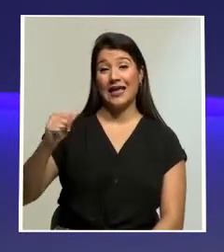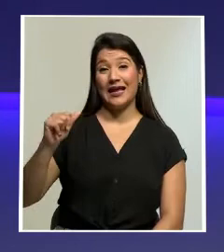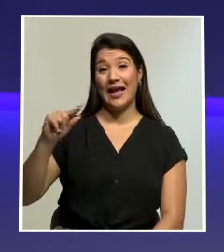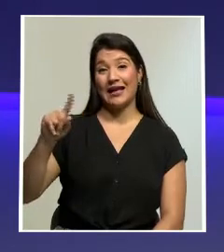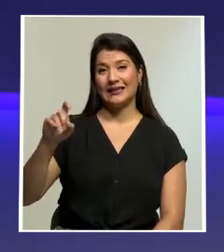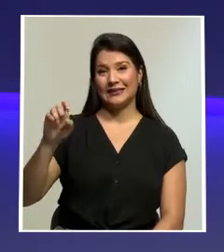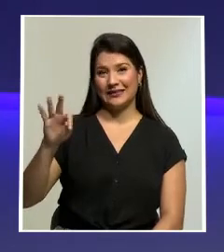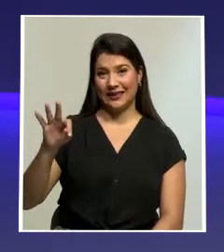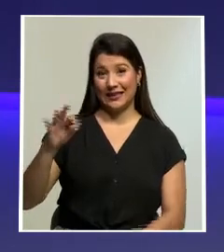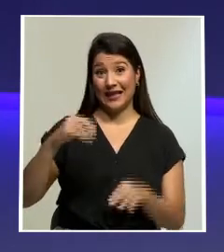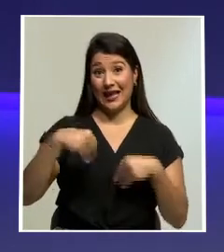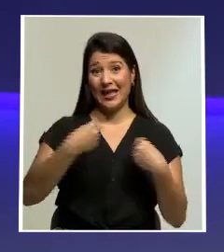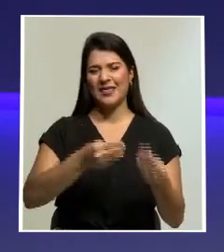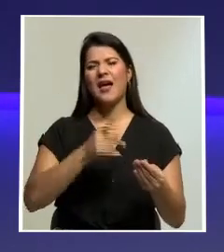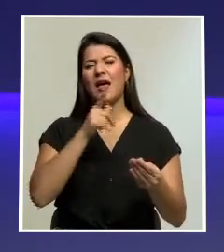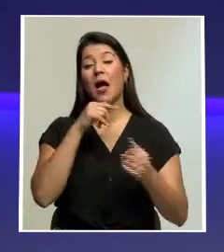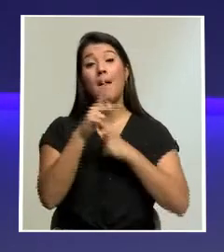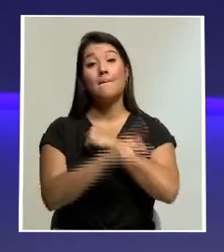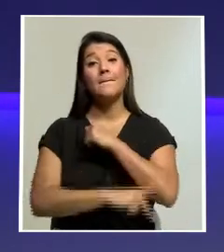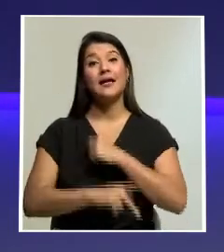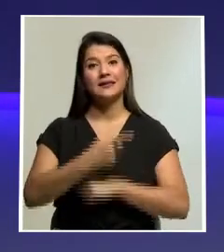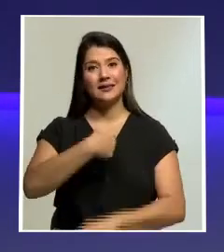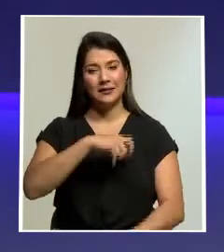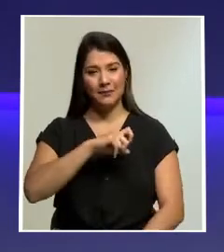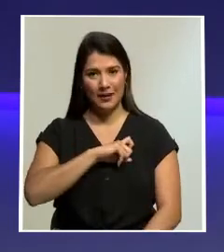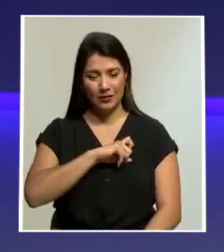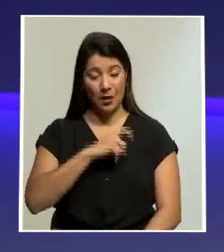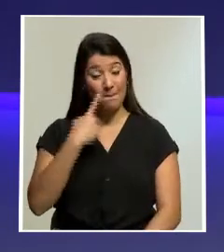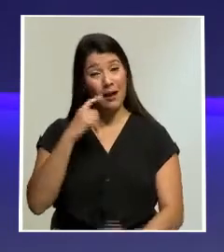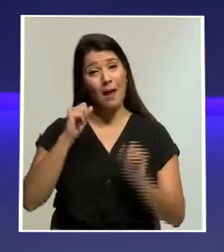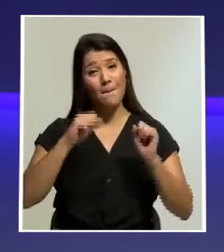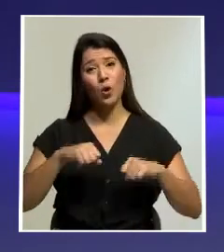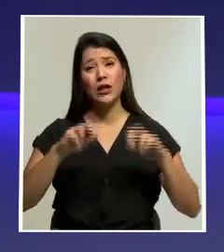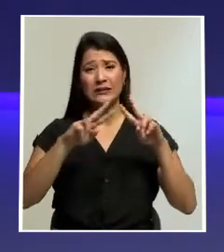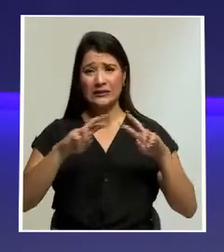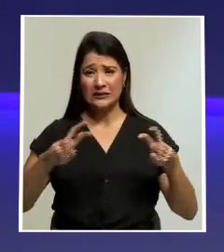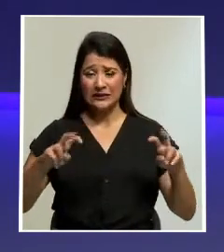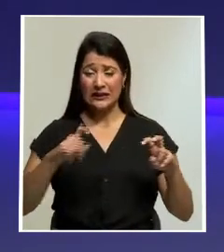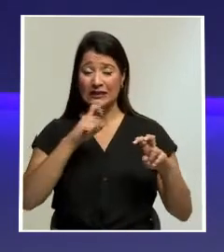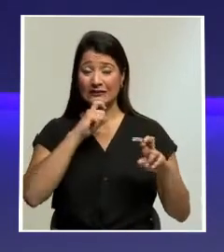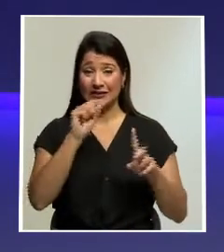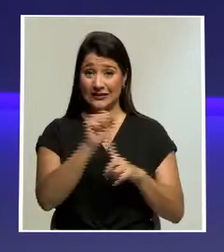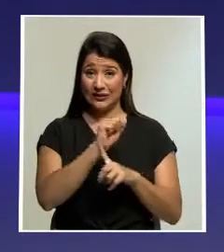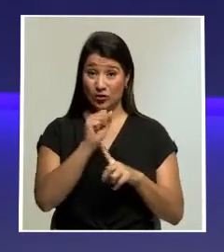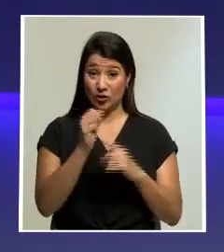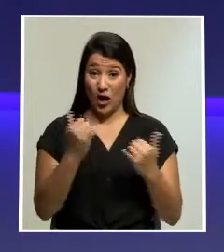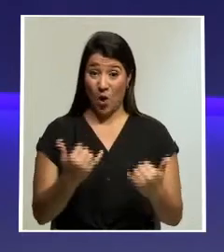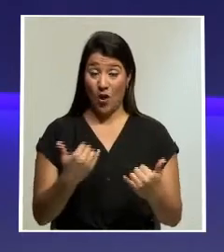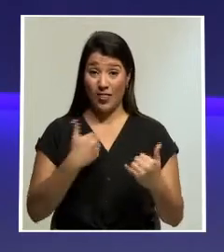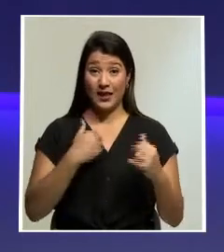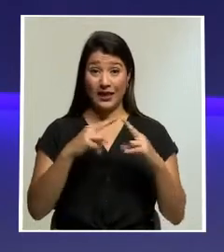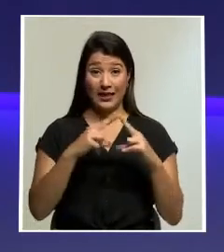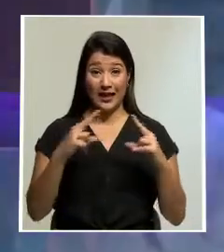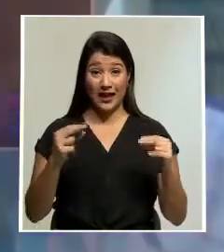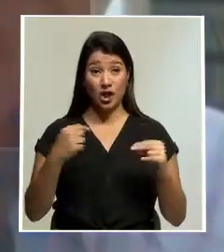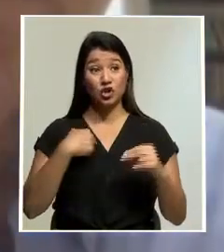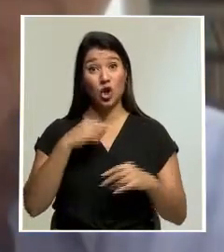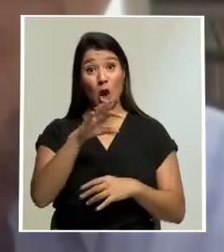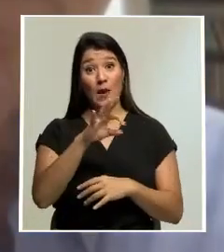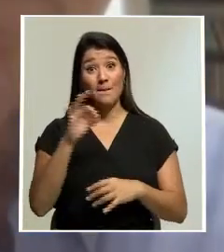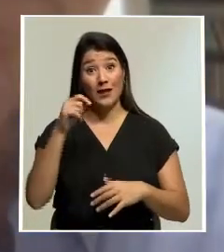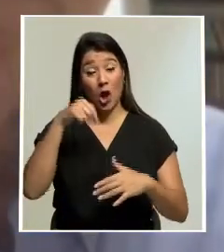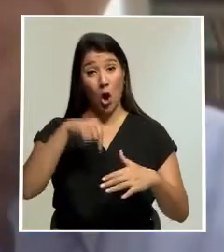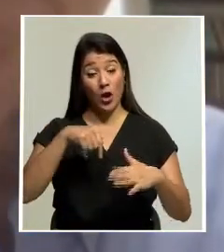España. Para analizar la dolorosa situación que vive Nicaragua, lo invité esta noche a Carlos